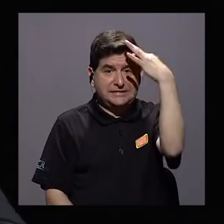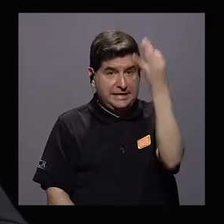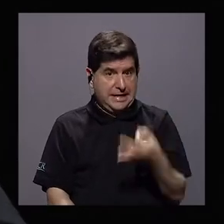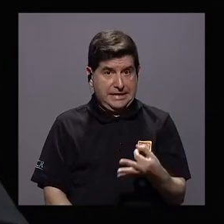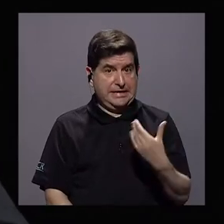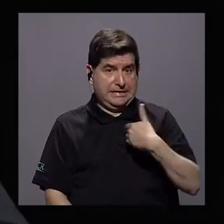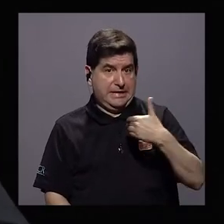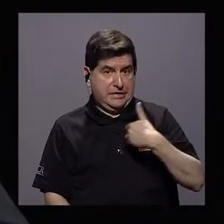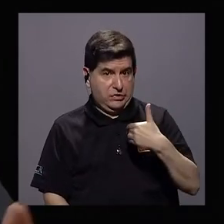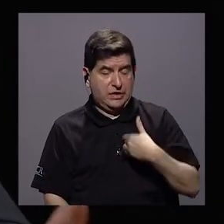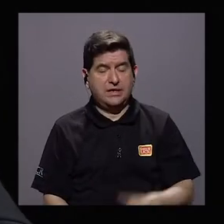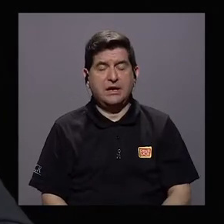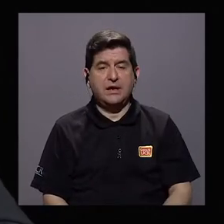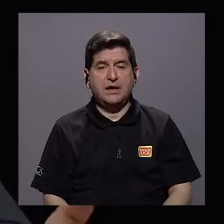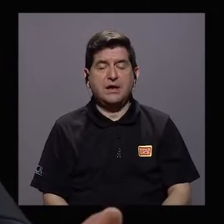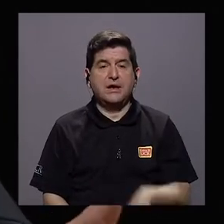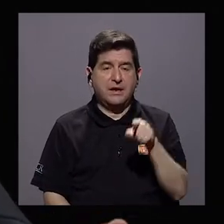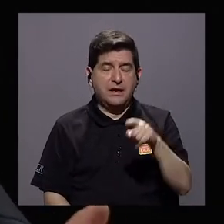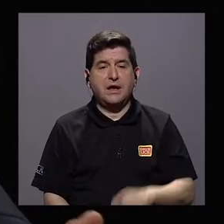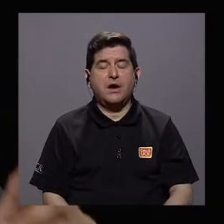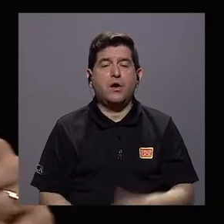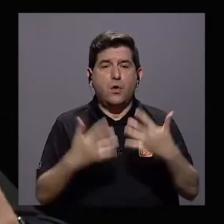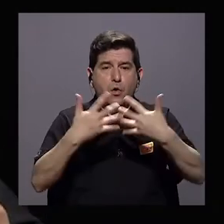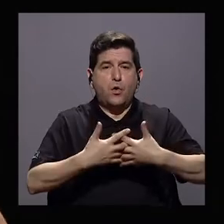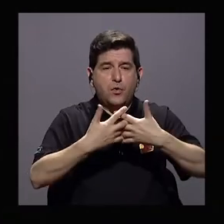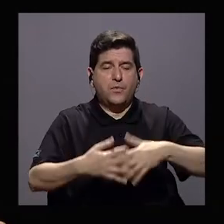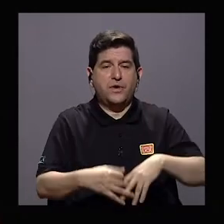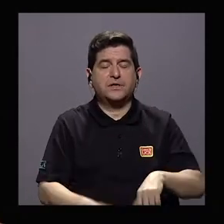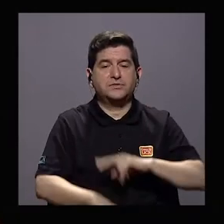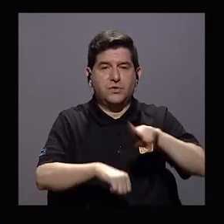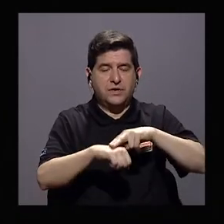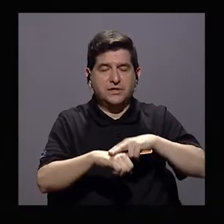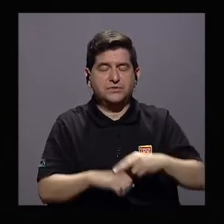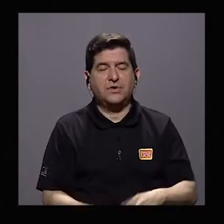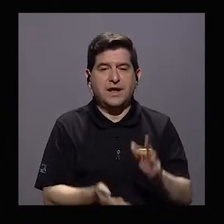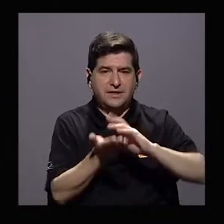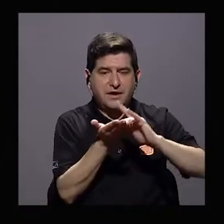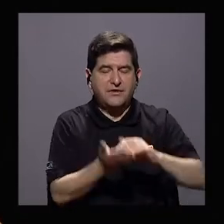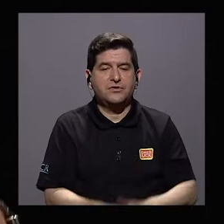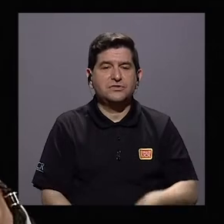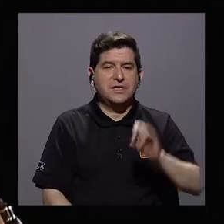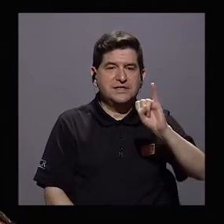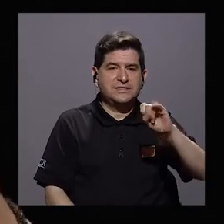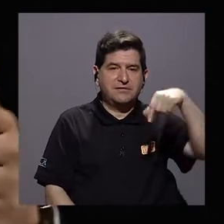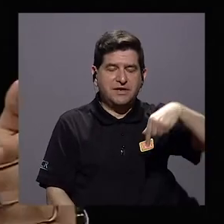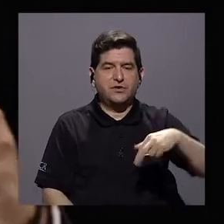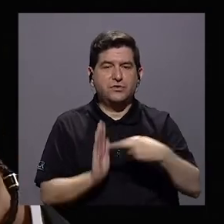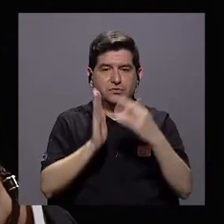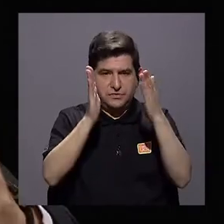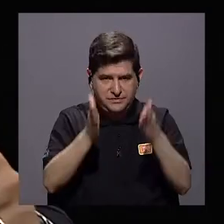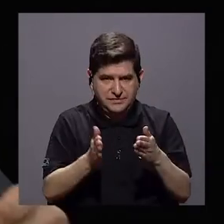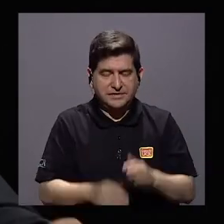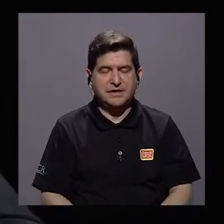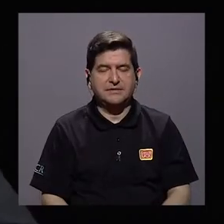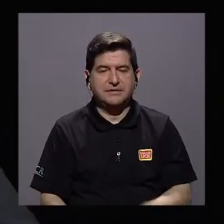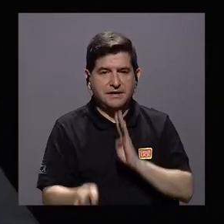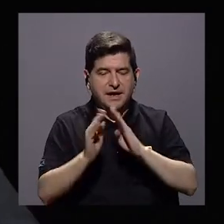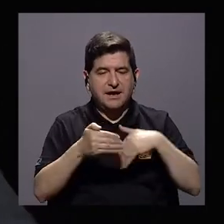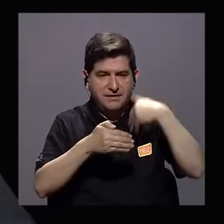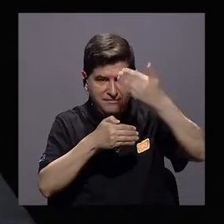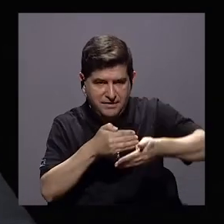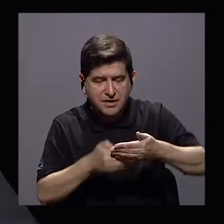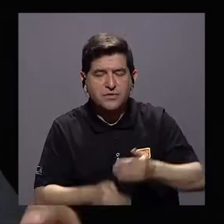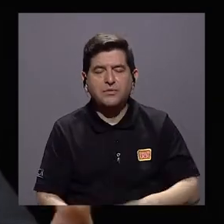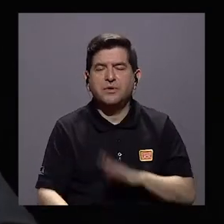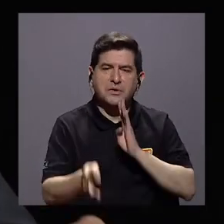posición de Conarroz desde su directora ejecutiva, doña Isabel Quirós. Ahora, conforme avancemos en cada uno de los bloques,